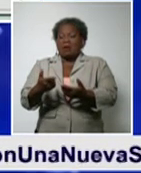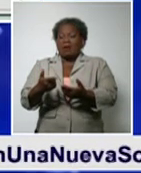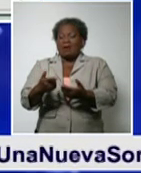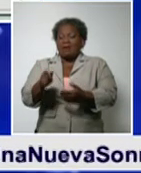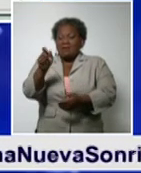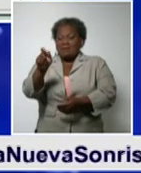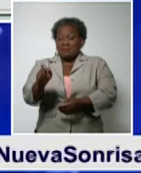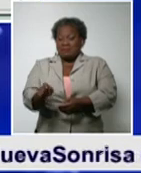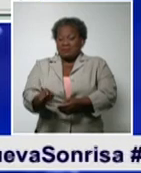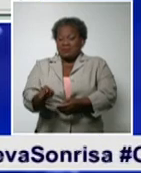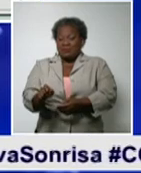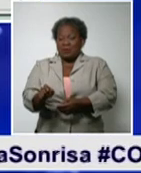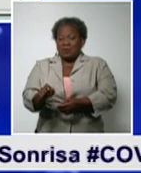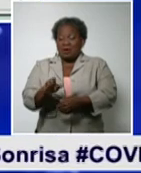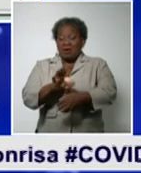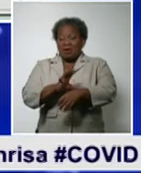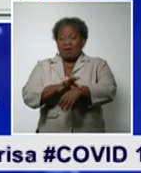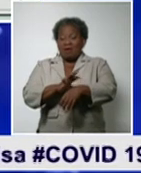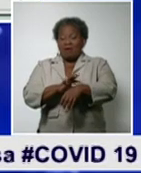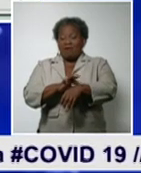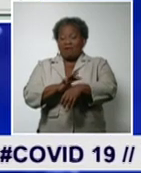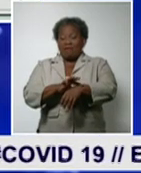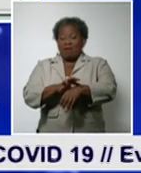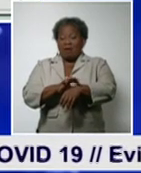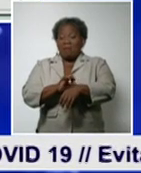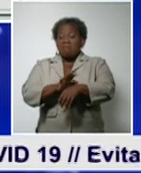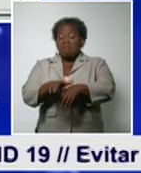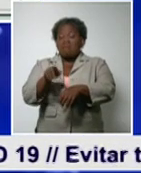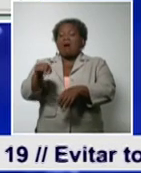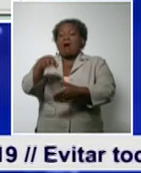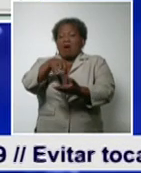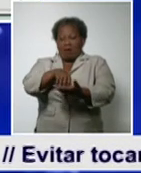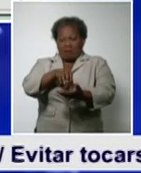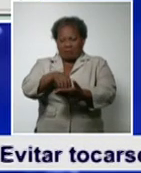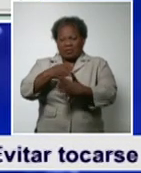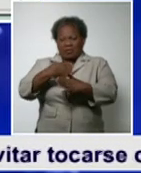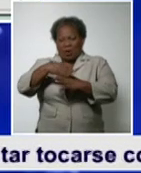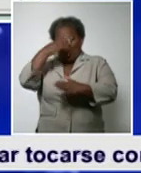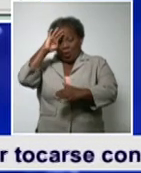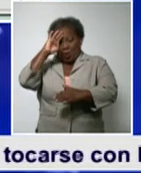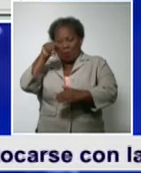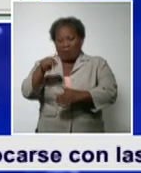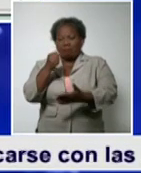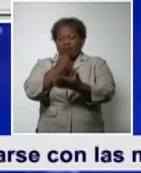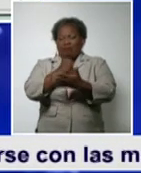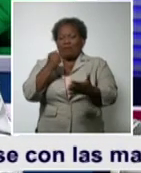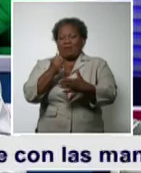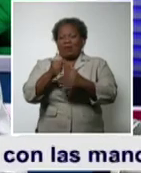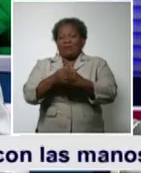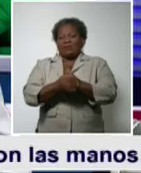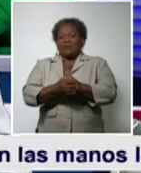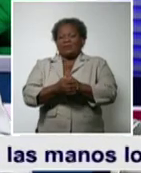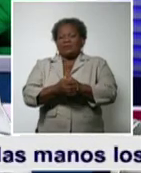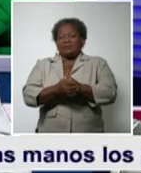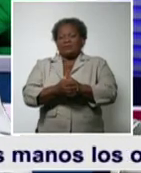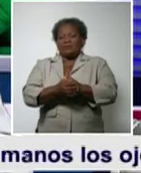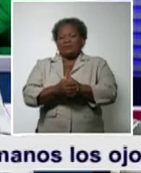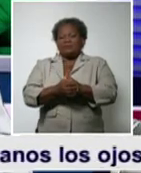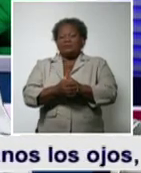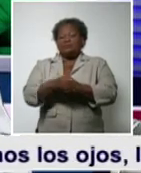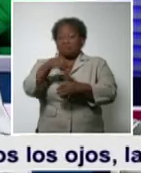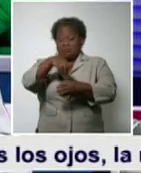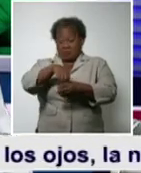todavía se confirman en este territorio. De esta forma, de los